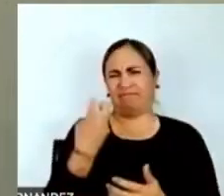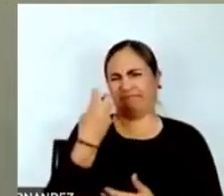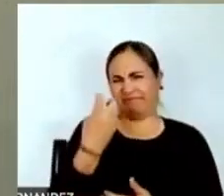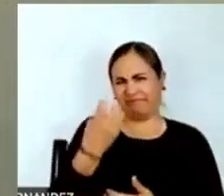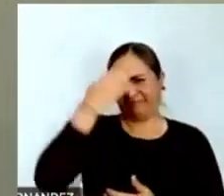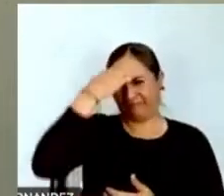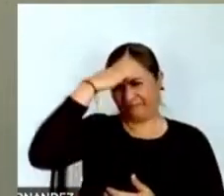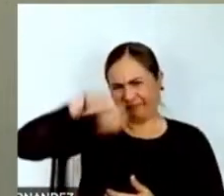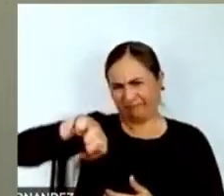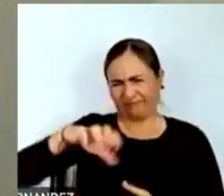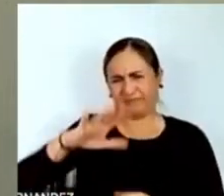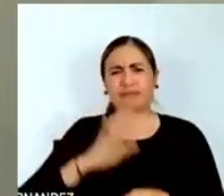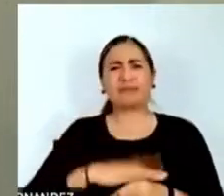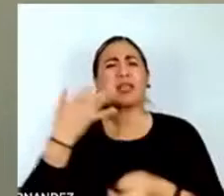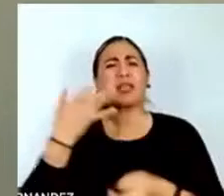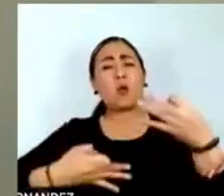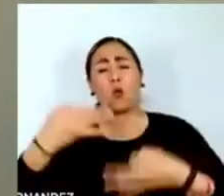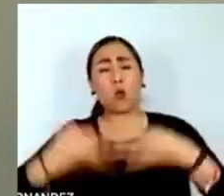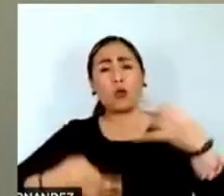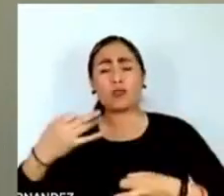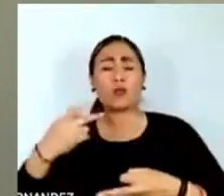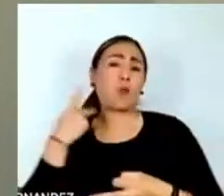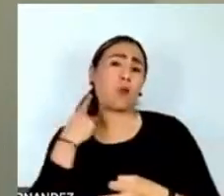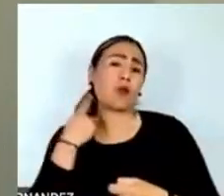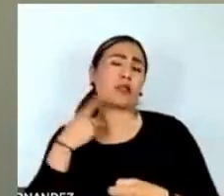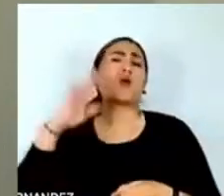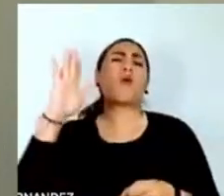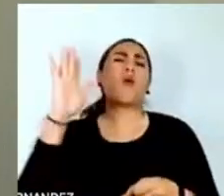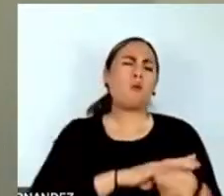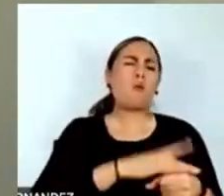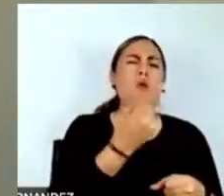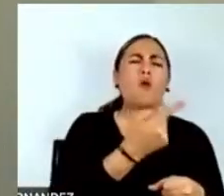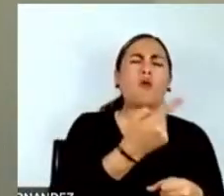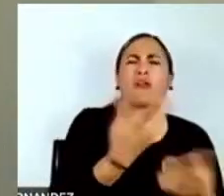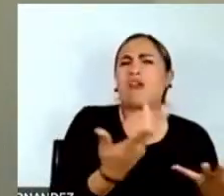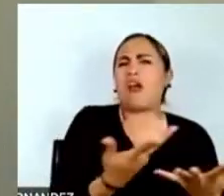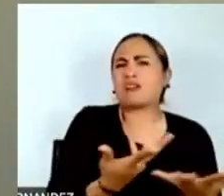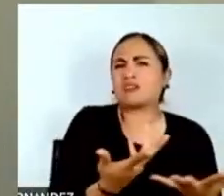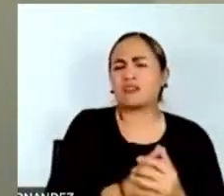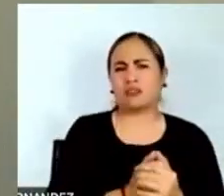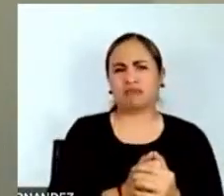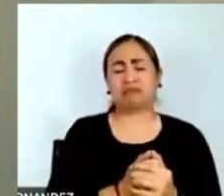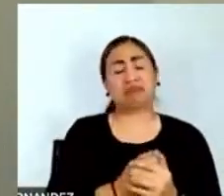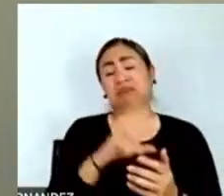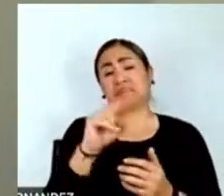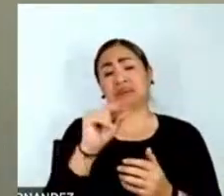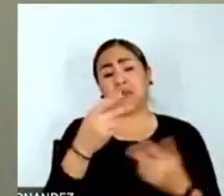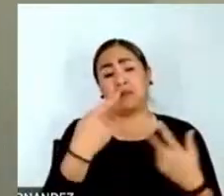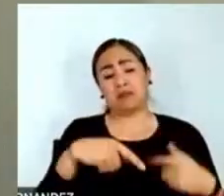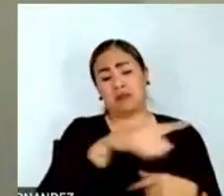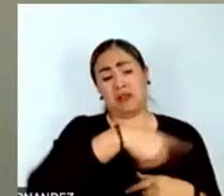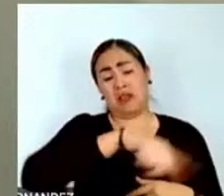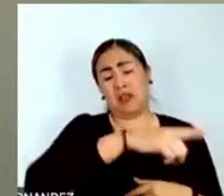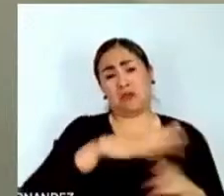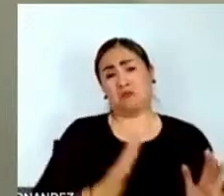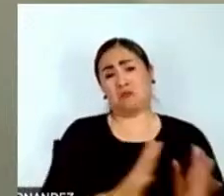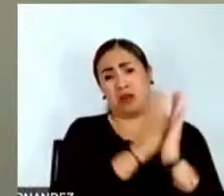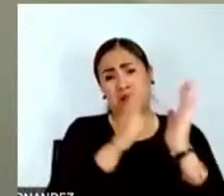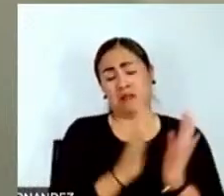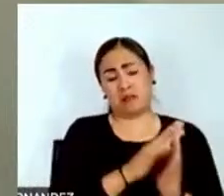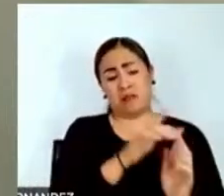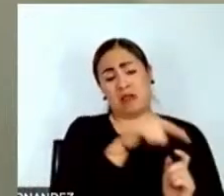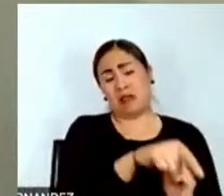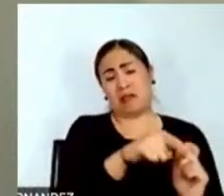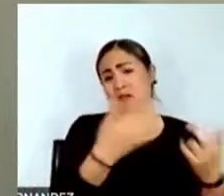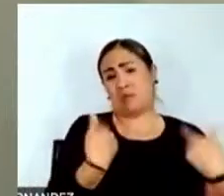políticos no tienen un elemento de motivación, porque, insisto, la idea es que quien participa en el juicio político lo hace investido en su calidad de representante del